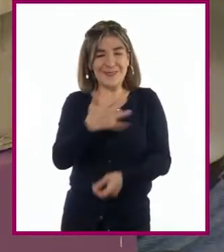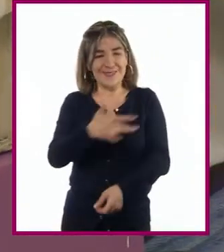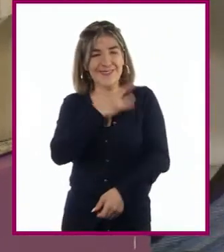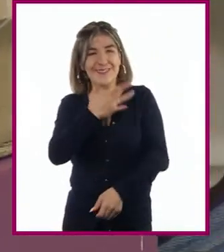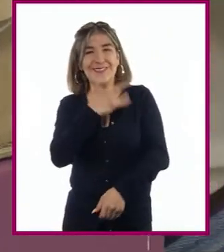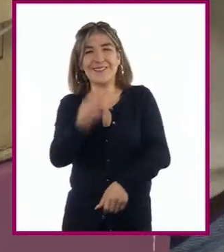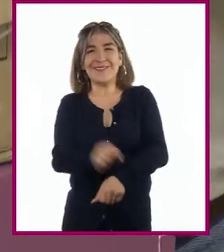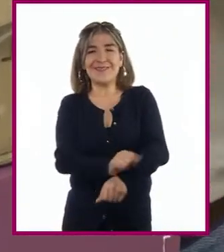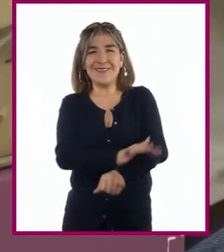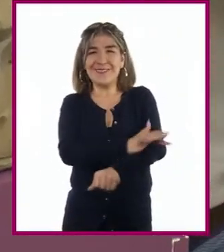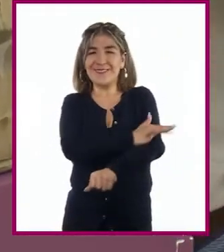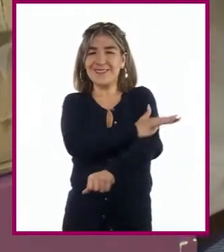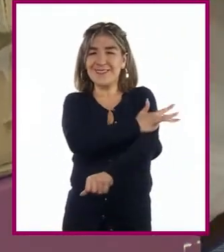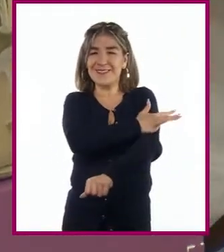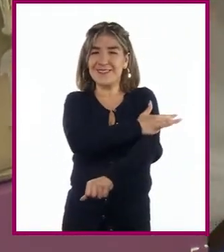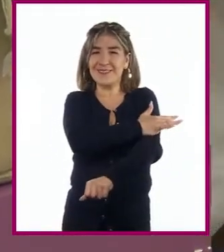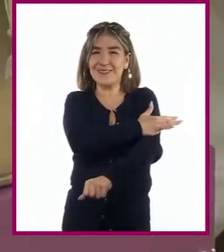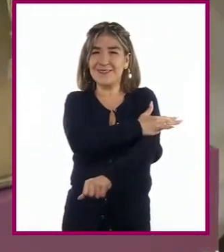si fuera